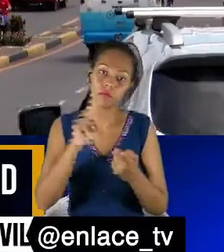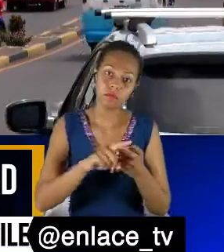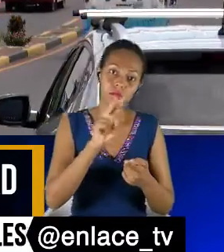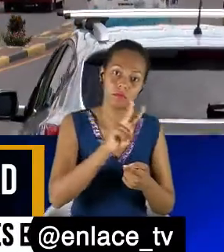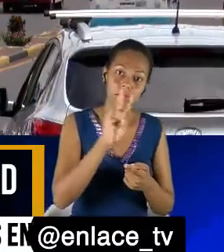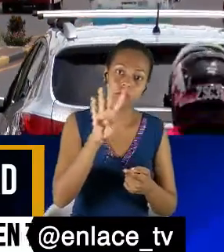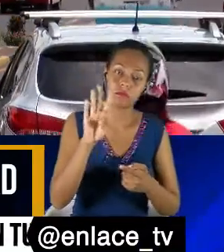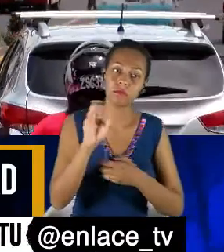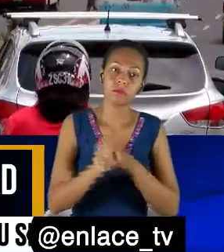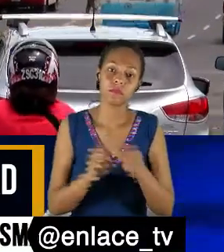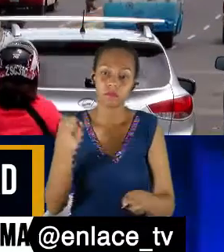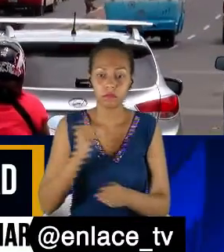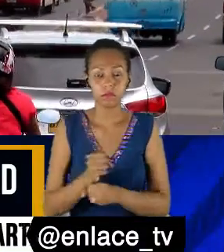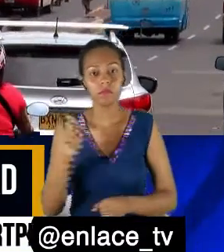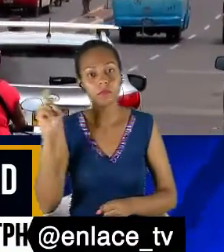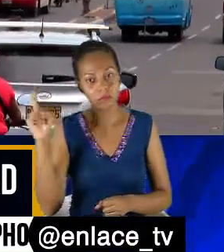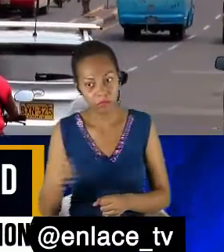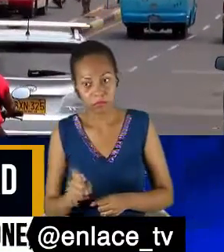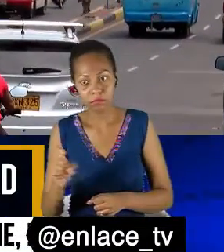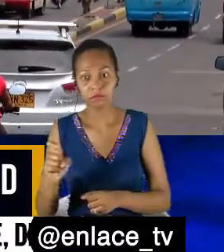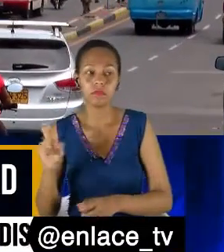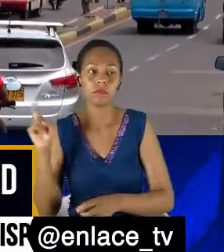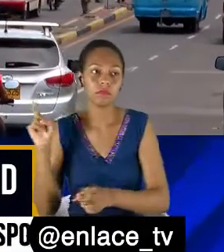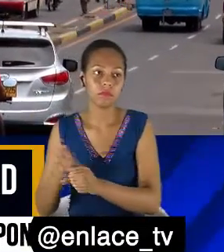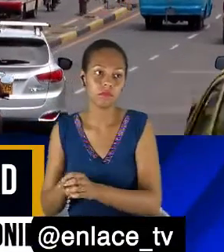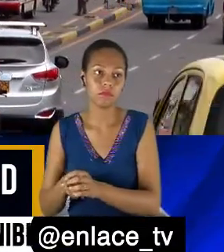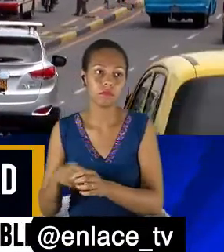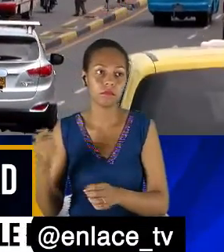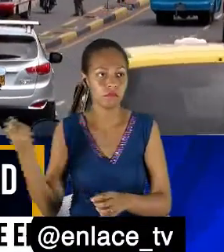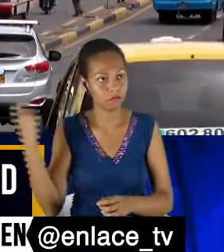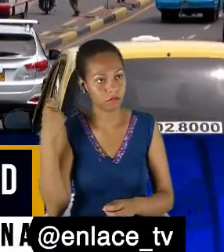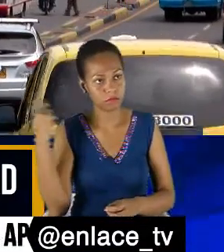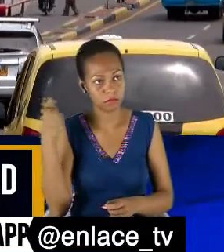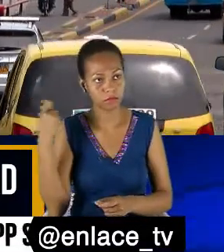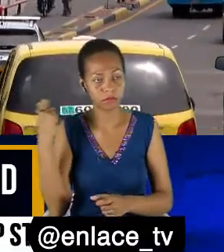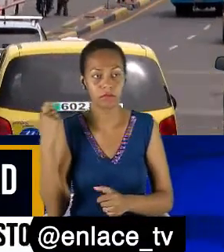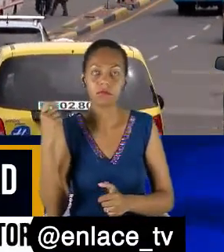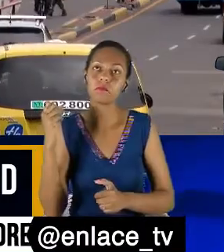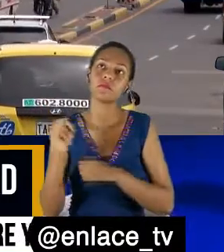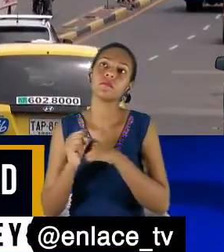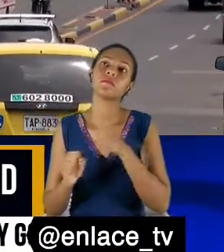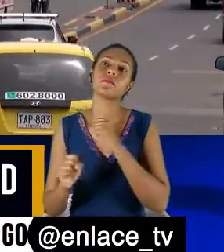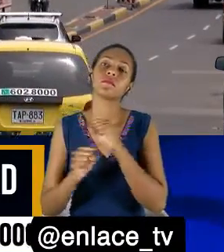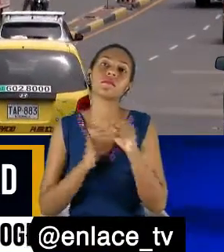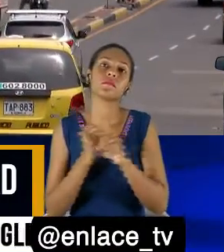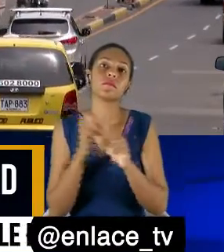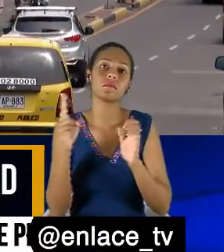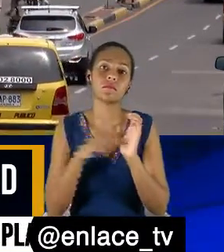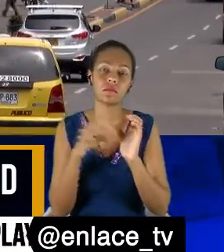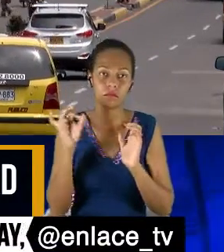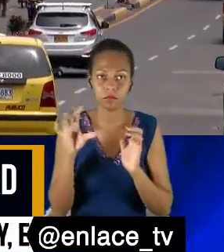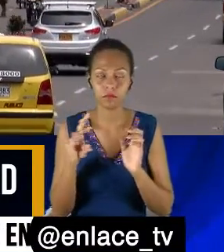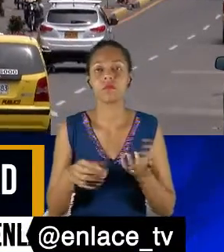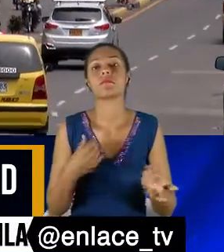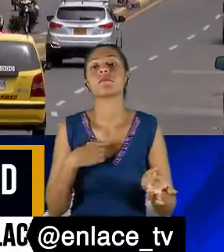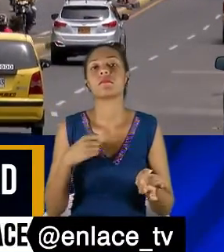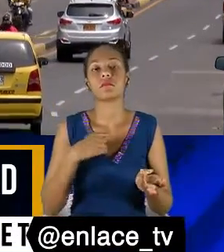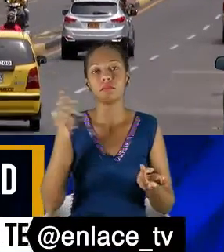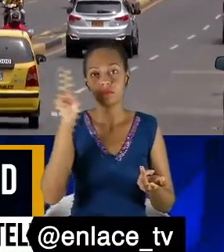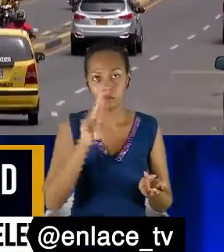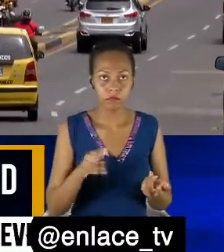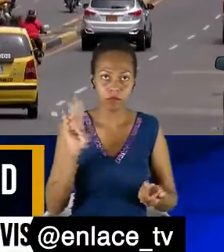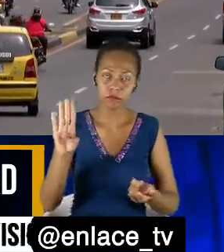años, deben estar inscritos en el censo electoral, en el último censo electoral, que es el del 2015, estar en el SISBEN mínimo 1 año